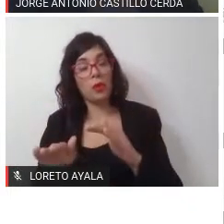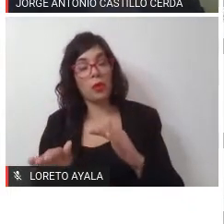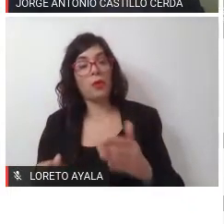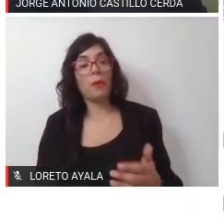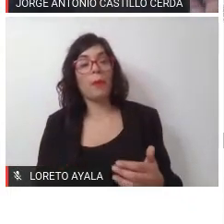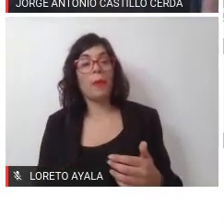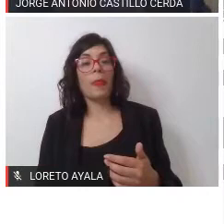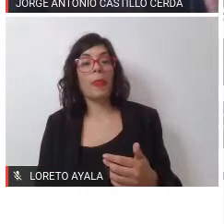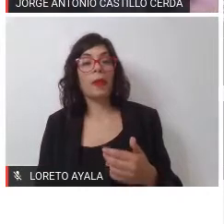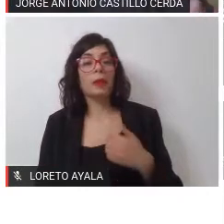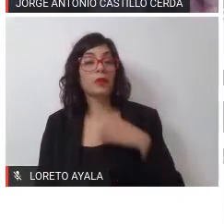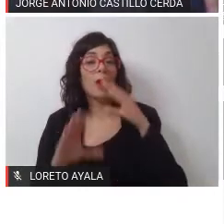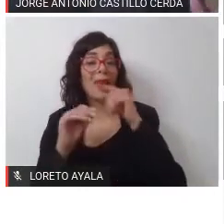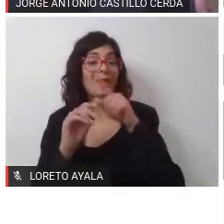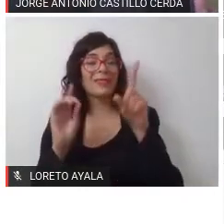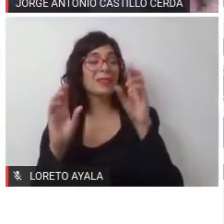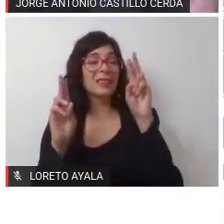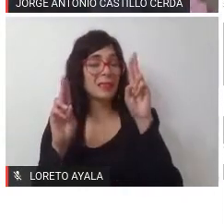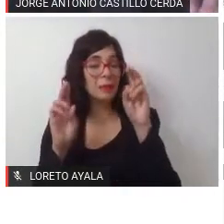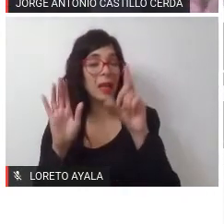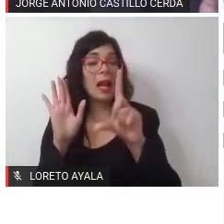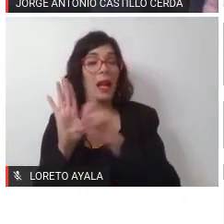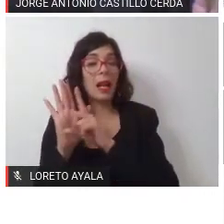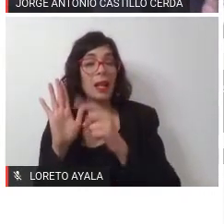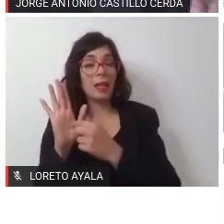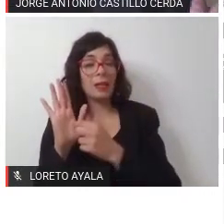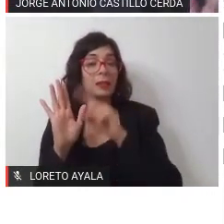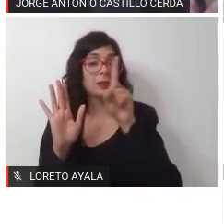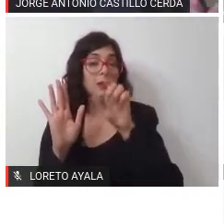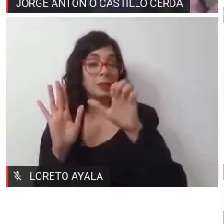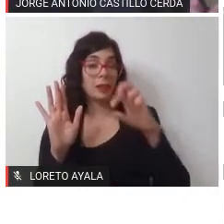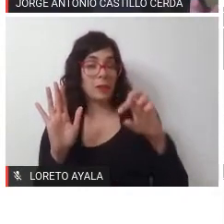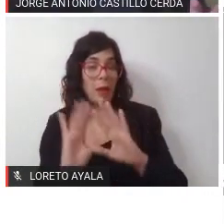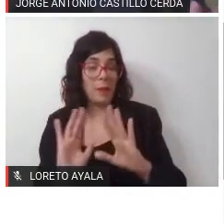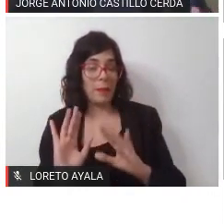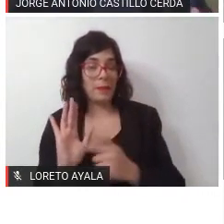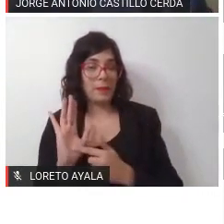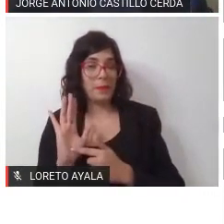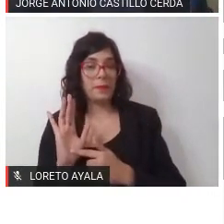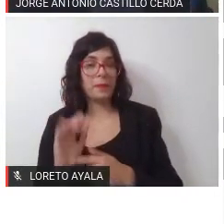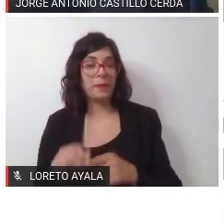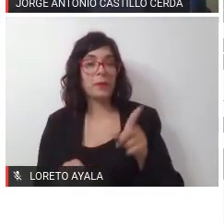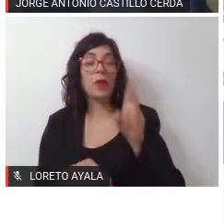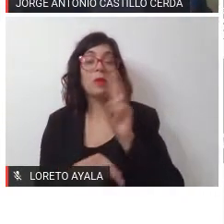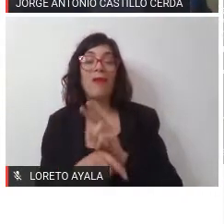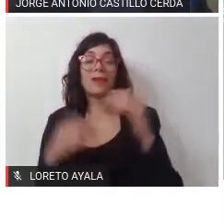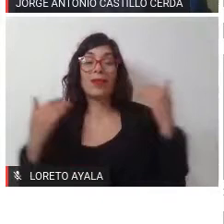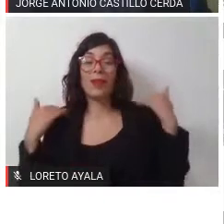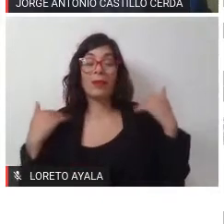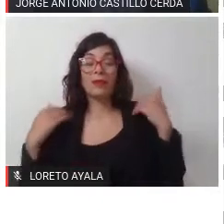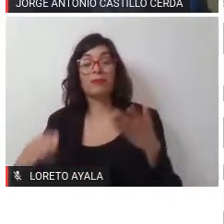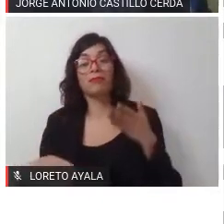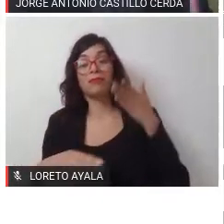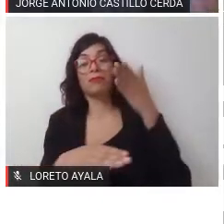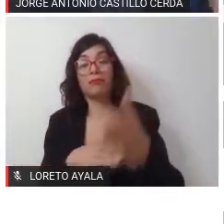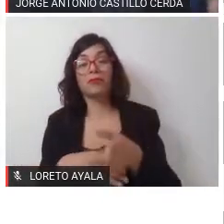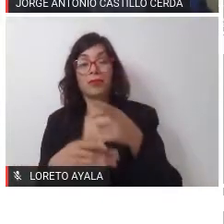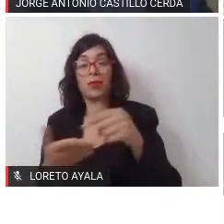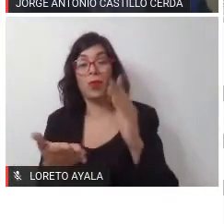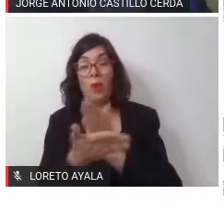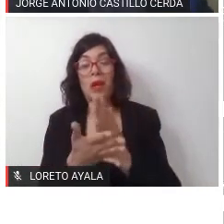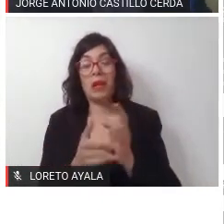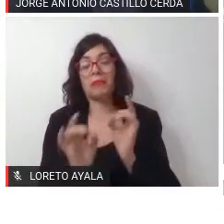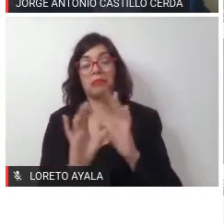Estoy hablando de ley SEP, para hacer la diferencia con aquel profesor de educación física que llega a los establecimientos educacionales